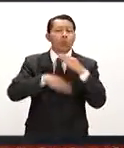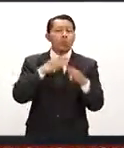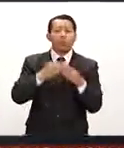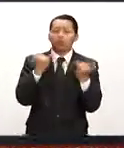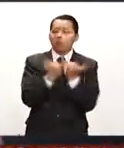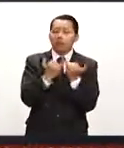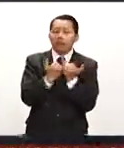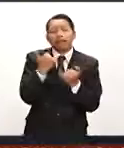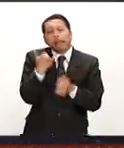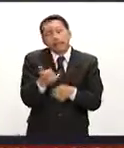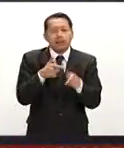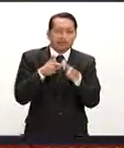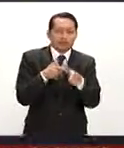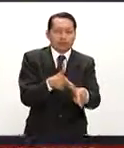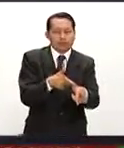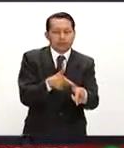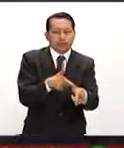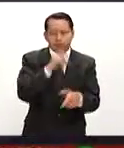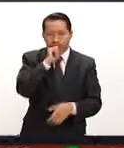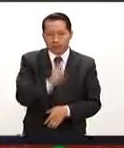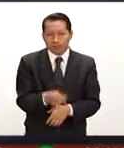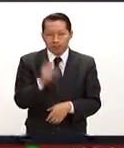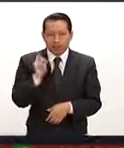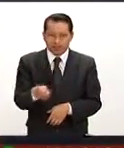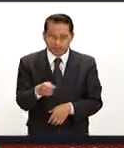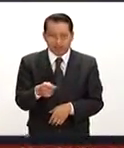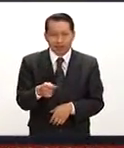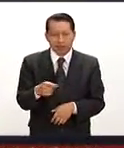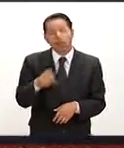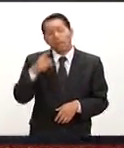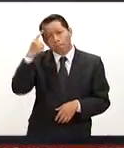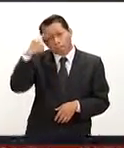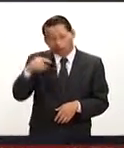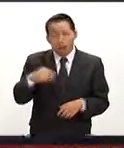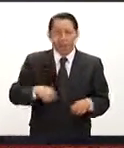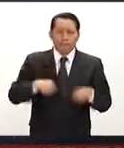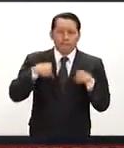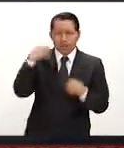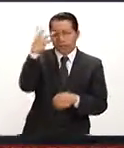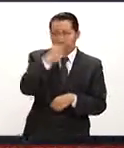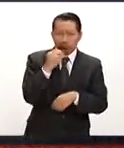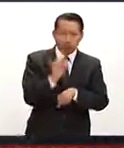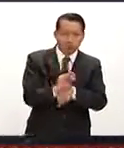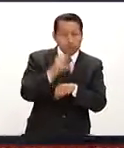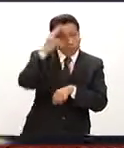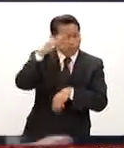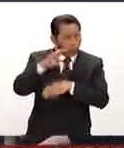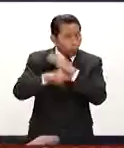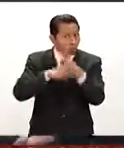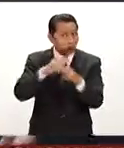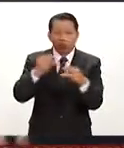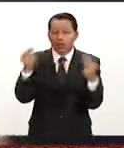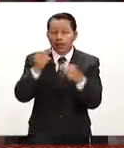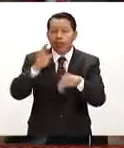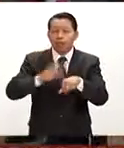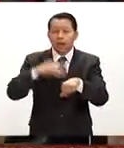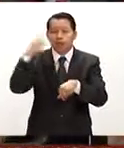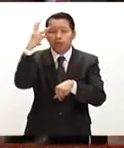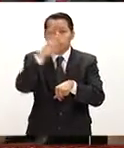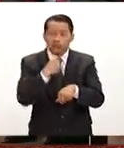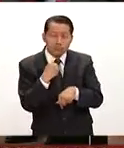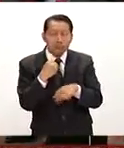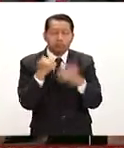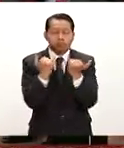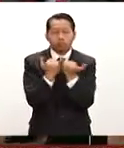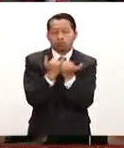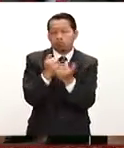Y seguirá. Entonces, el Ateneo es parte, embellece nuestra vida. Claro, claro. México y el mundo necesita más belleza, pero